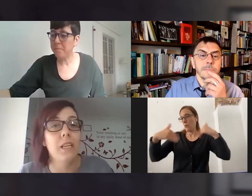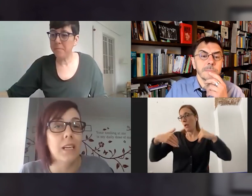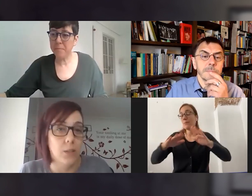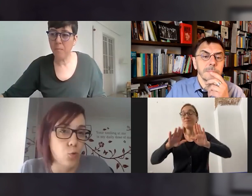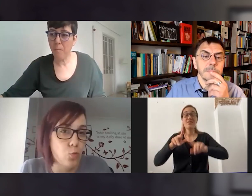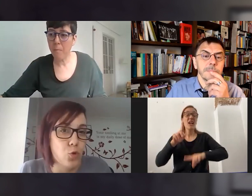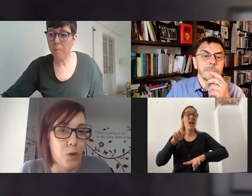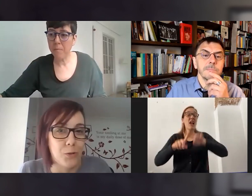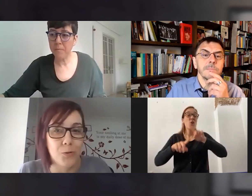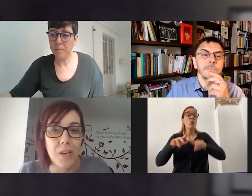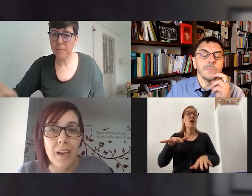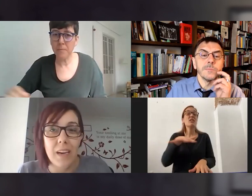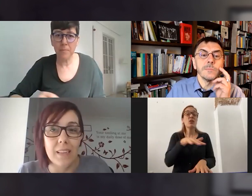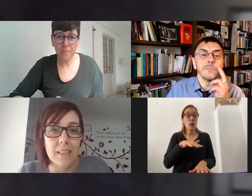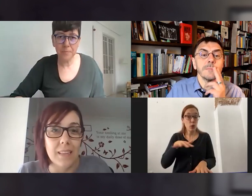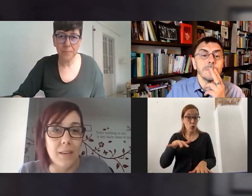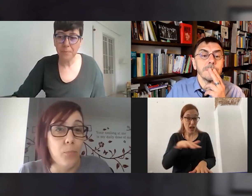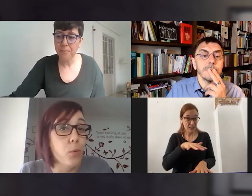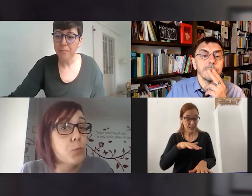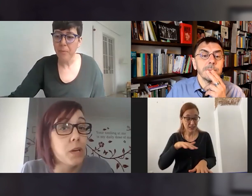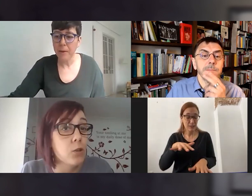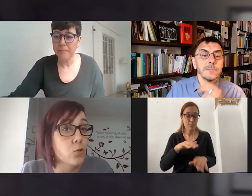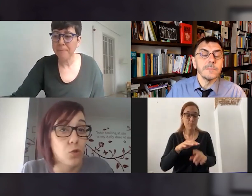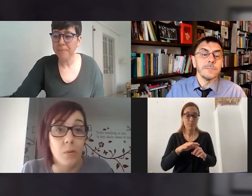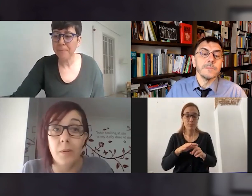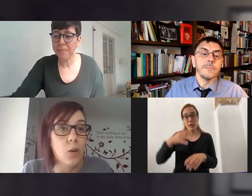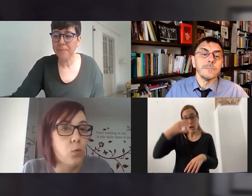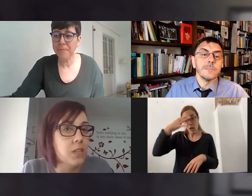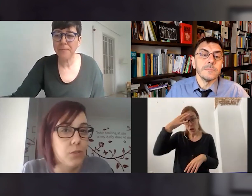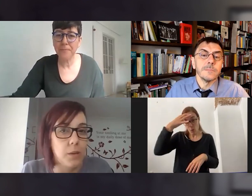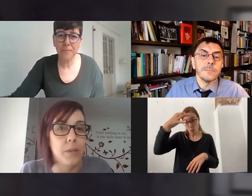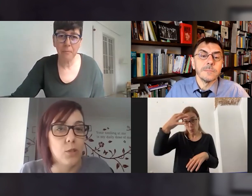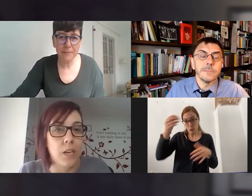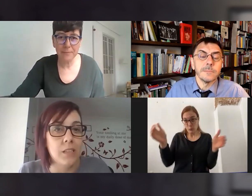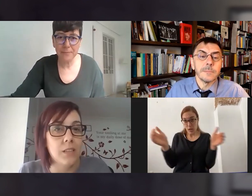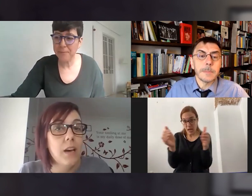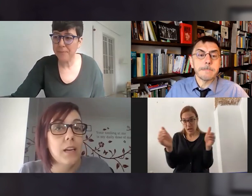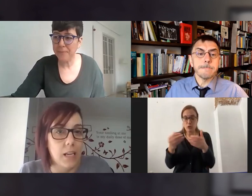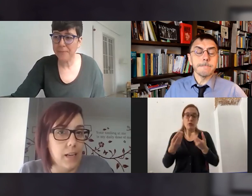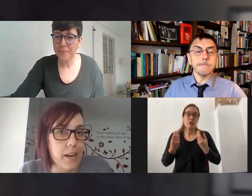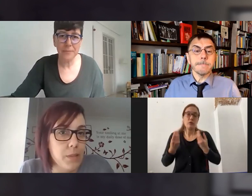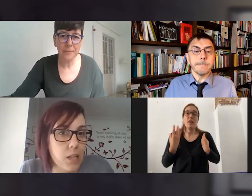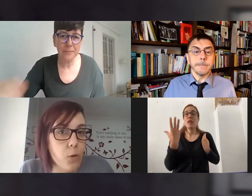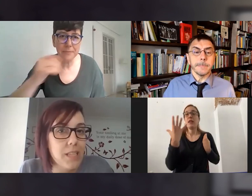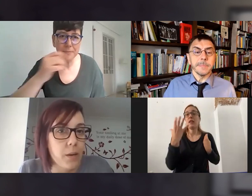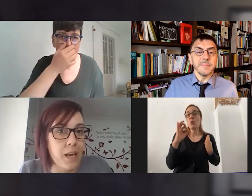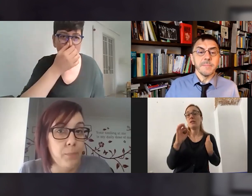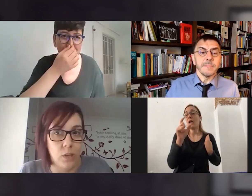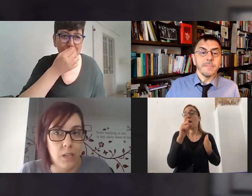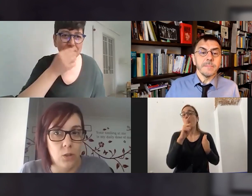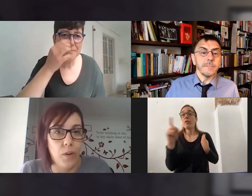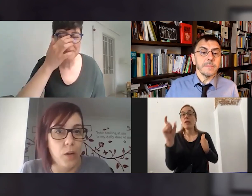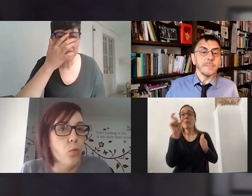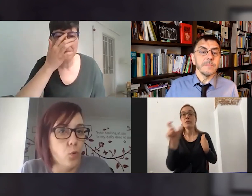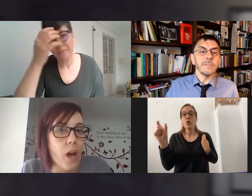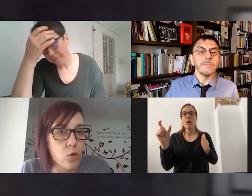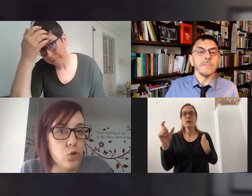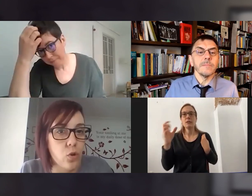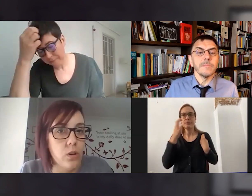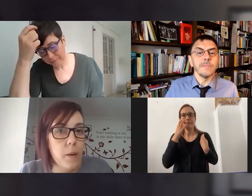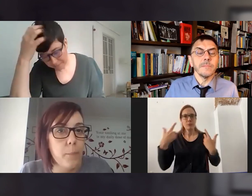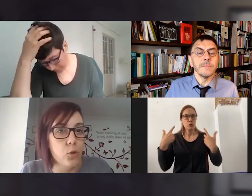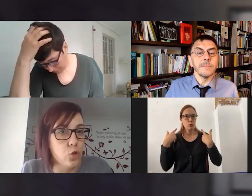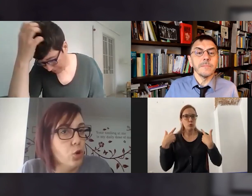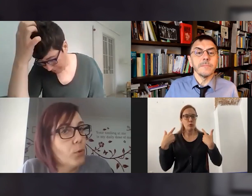varios militantes, bueno, unos cuantos, en pueblos pequeños donde viven 50 o 100 personas, que realmente lo pasan mal porque sufren como un